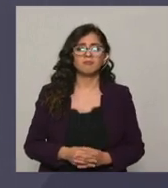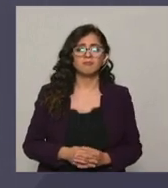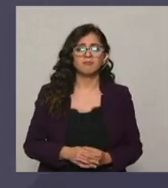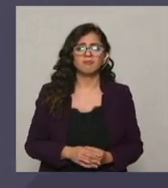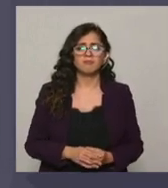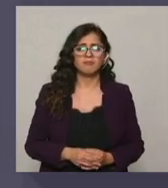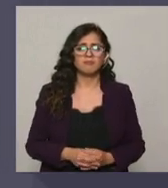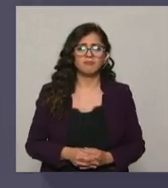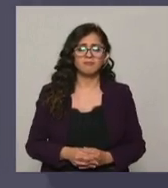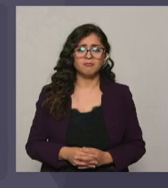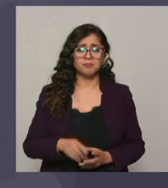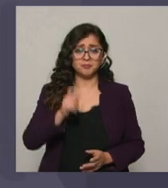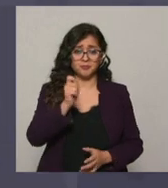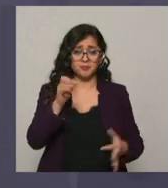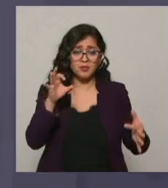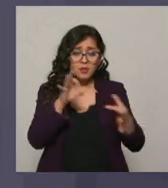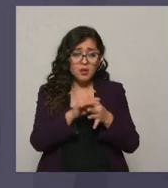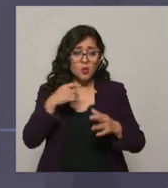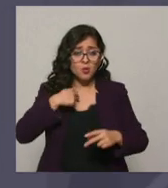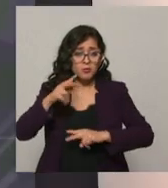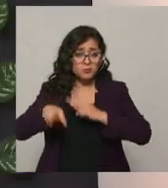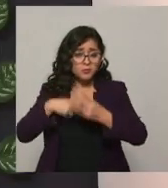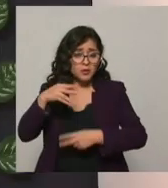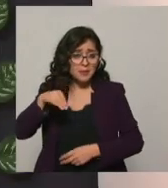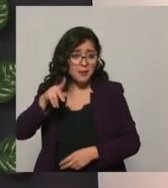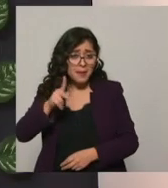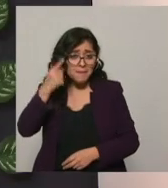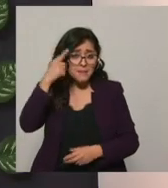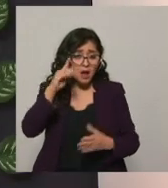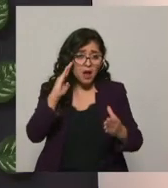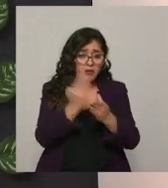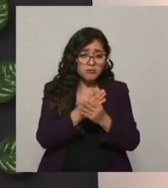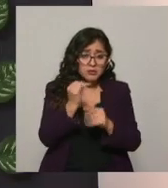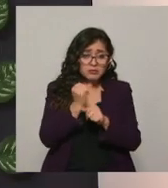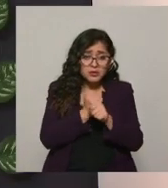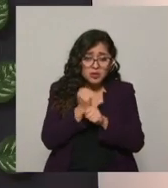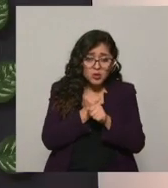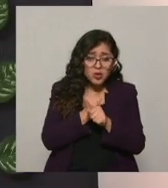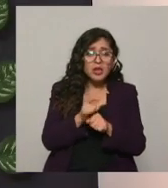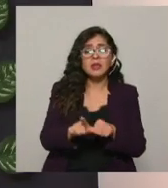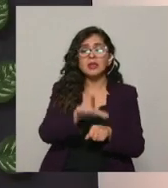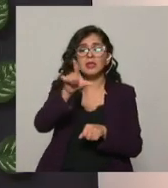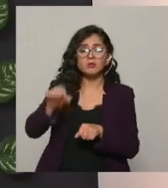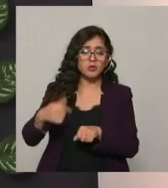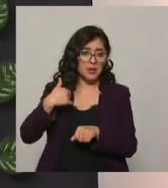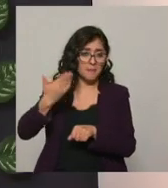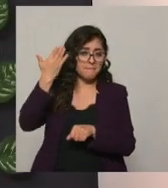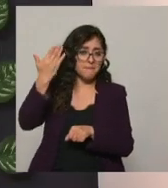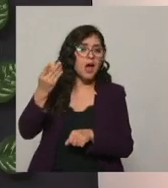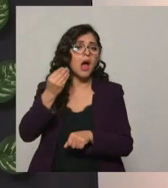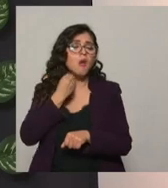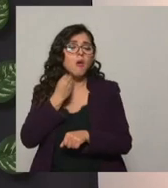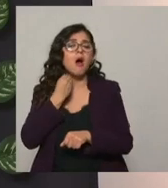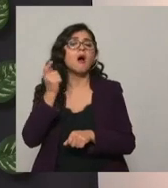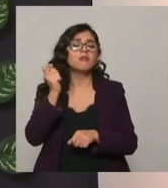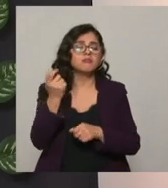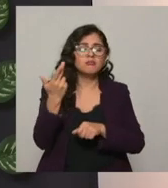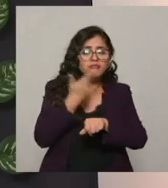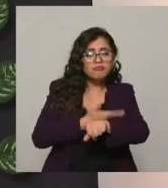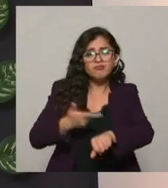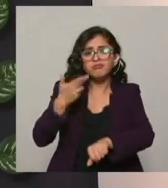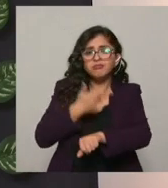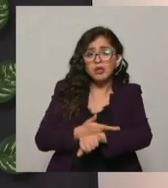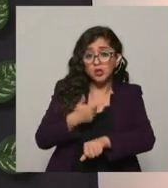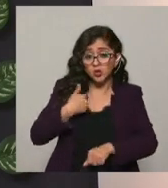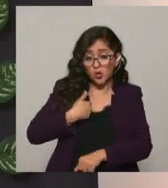yo pudiera abrir una carpeta, ¿no? Entonces fue cuando empecé a recibir asesoría jurídica y lo que sé